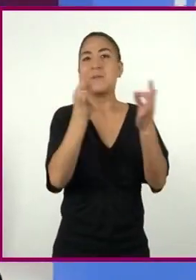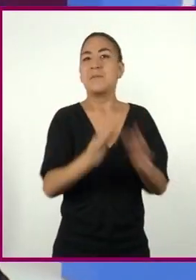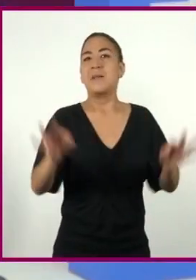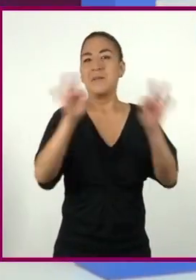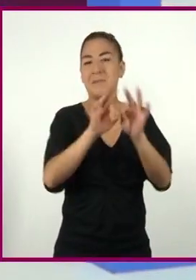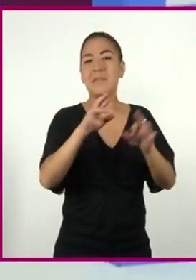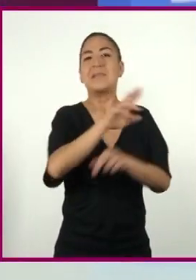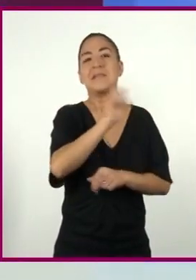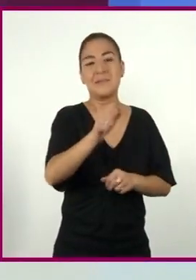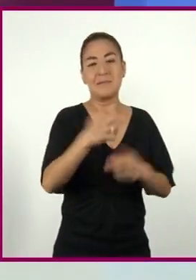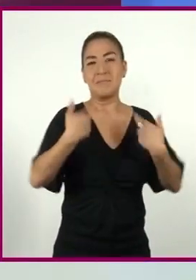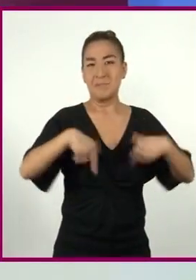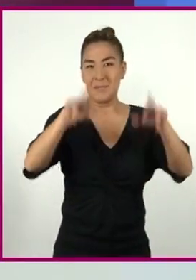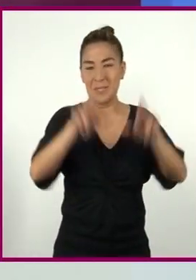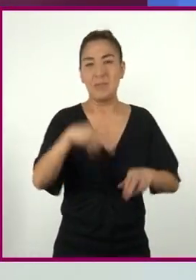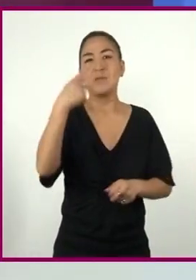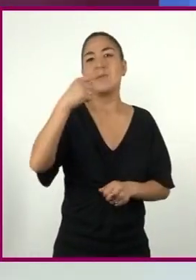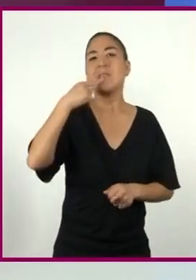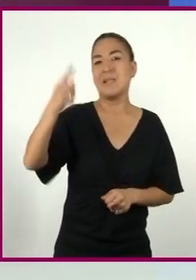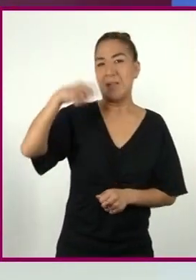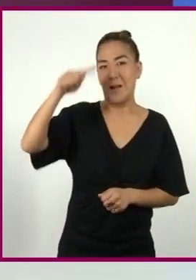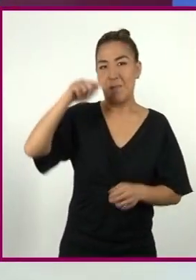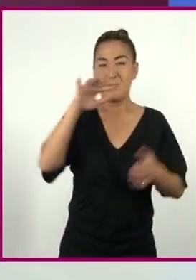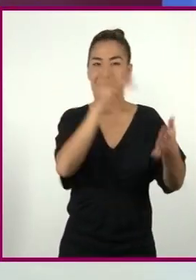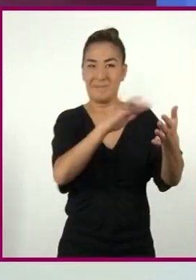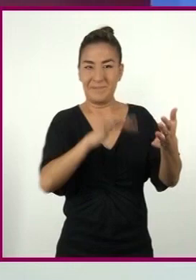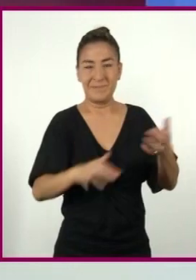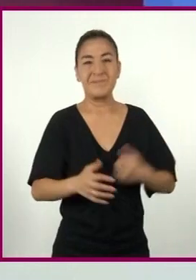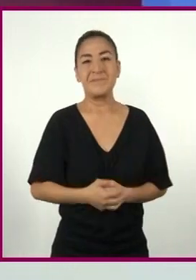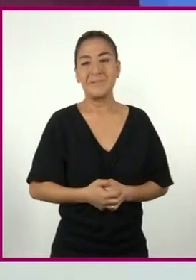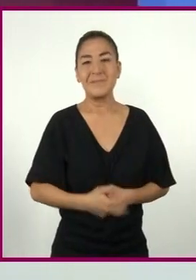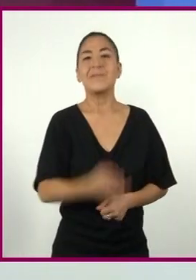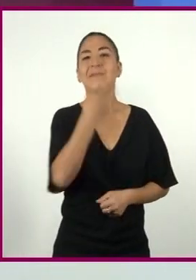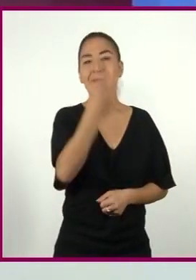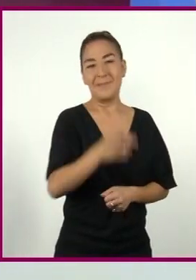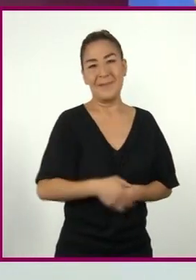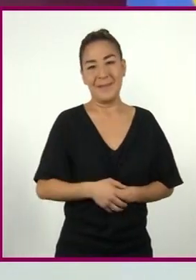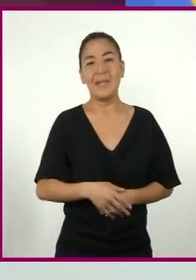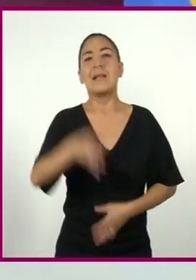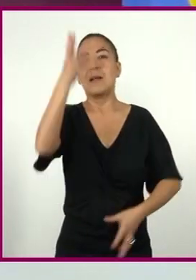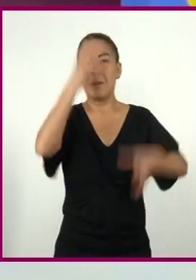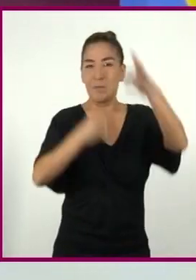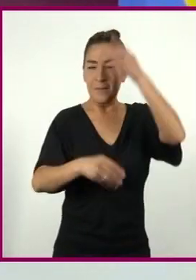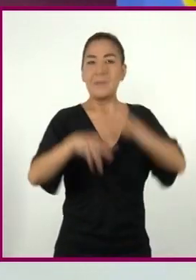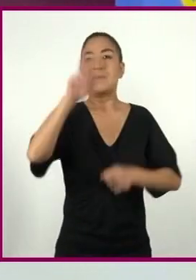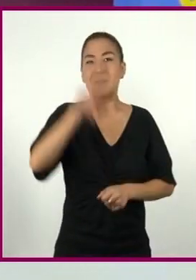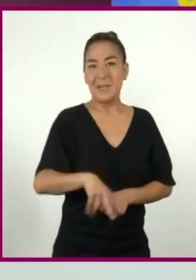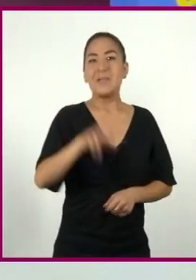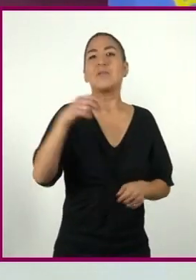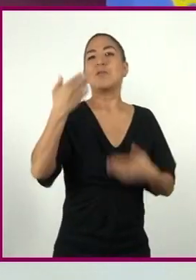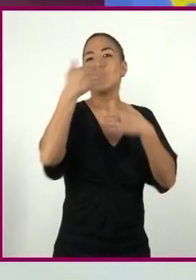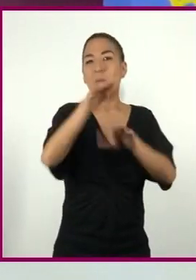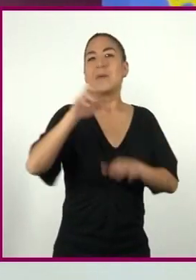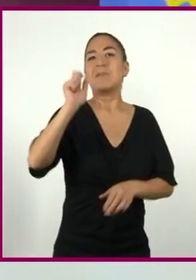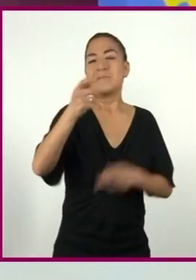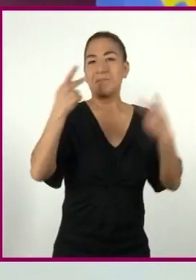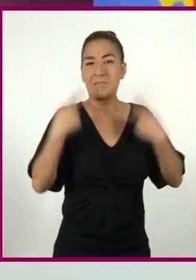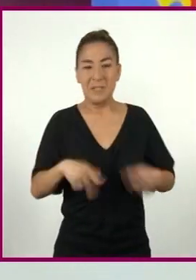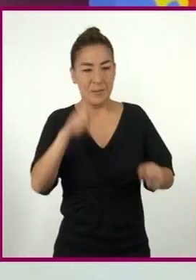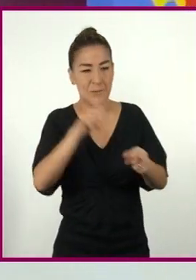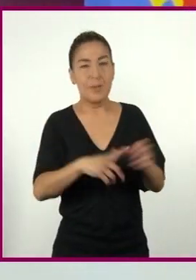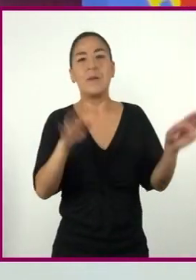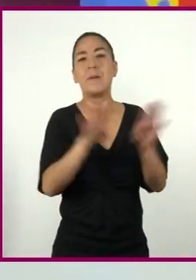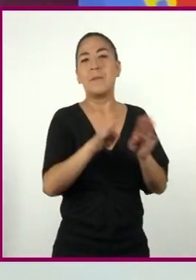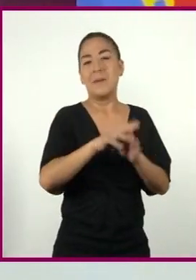la literatura náhuatl. Así es. Estamos aprendiendo mucho sobre personajes sobresalientes